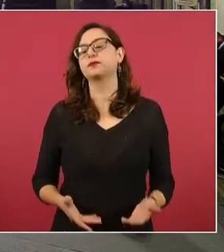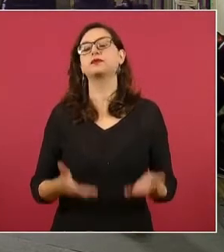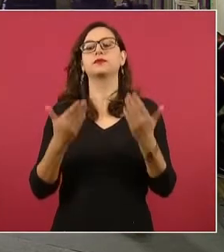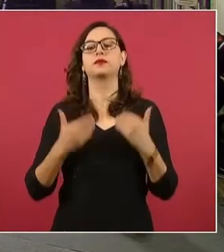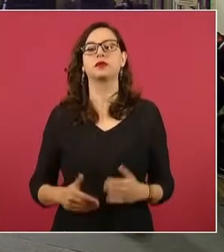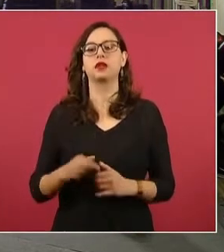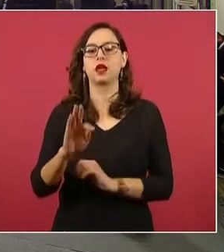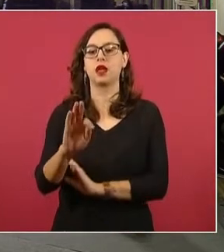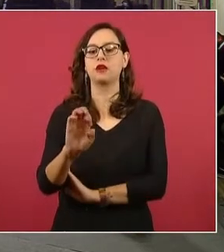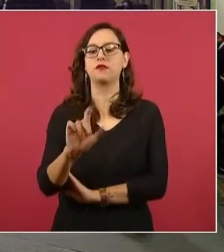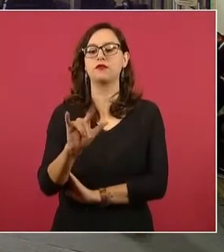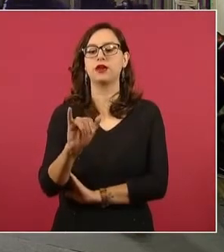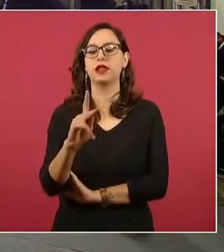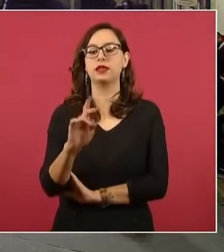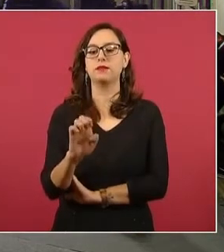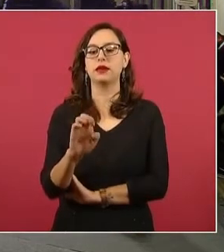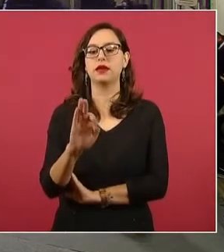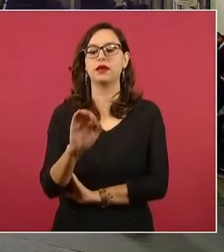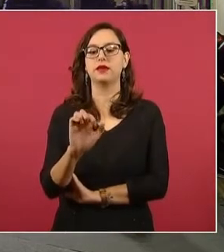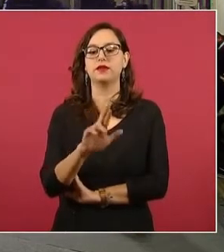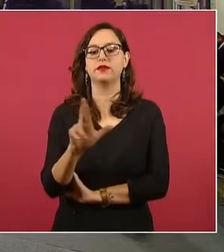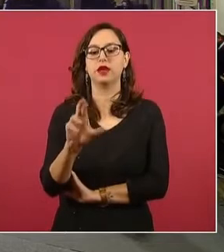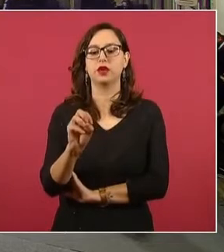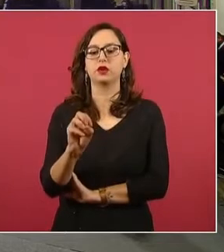Felipe Fierro.